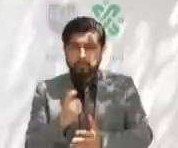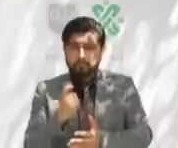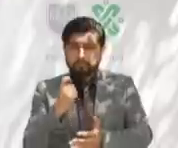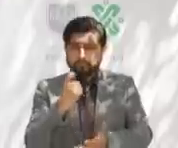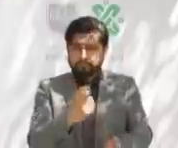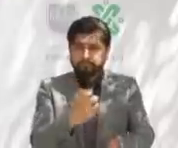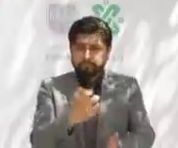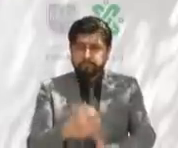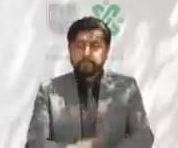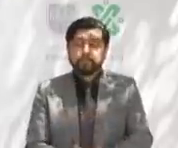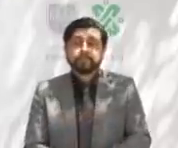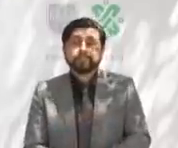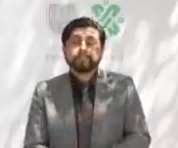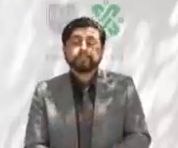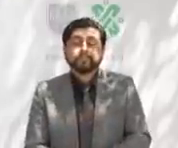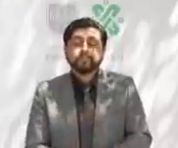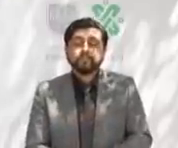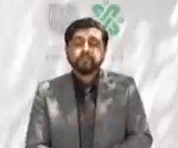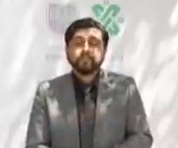Estamos